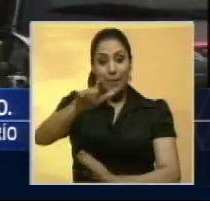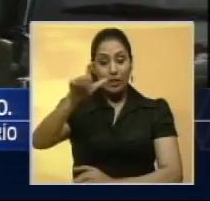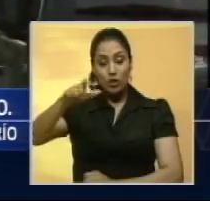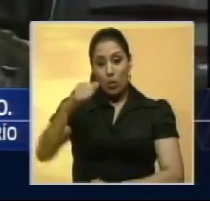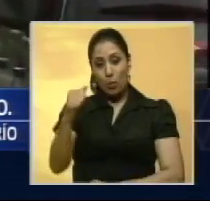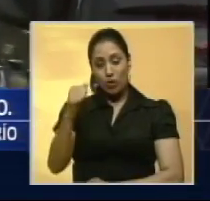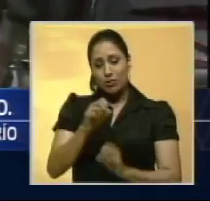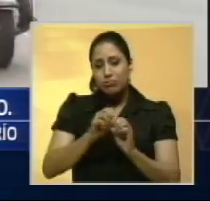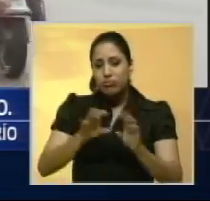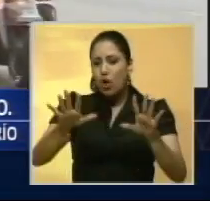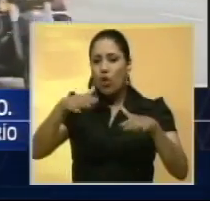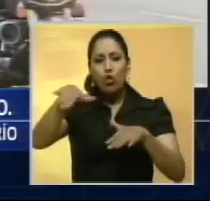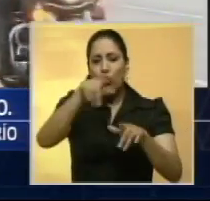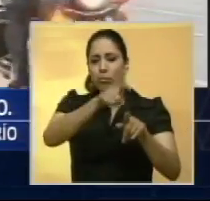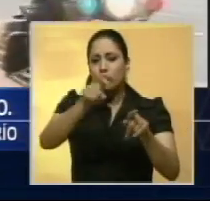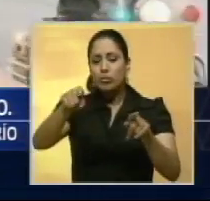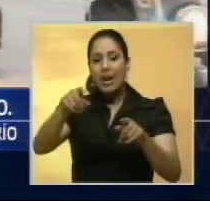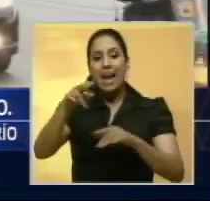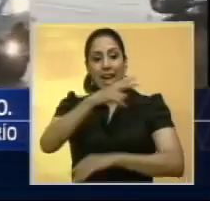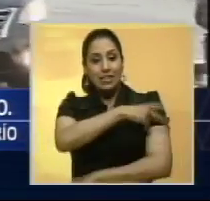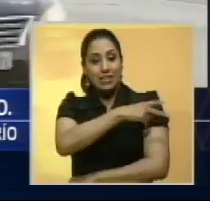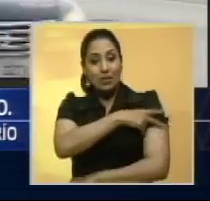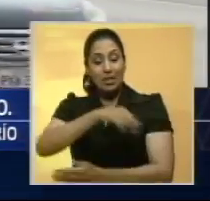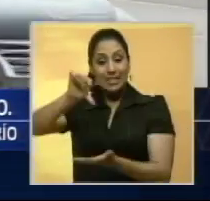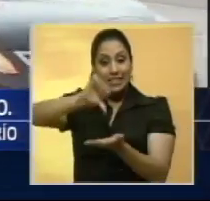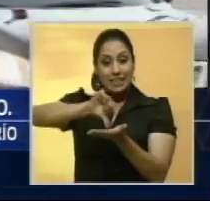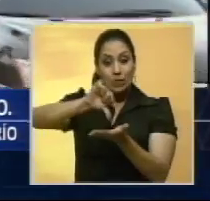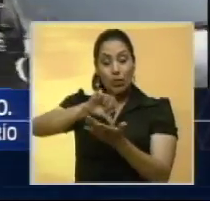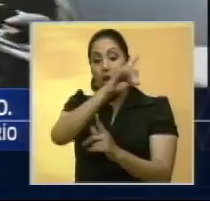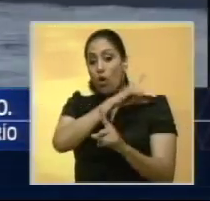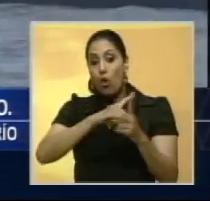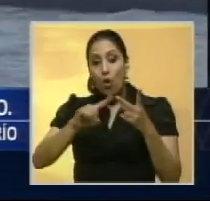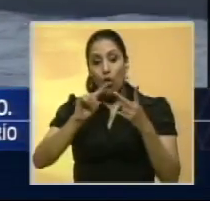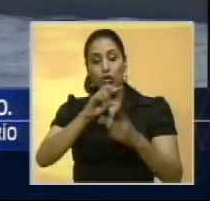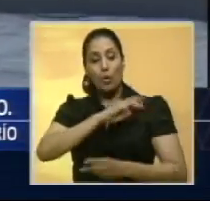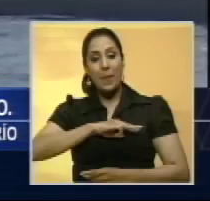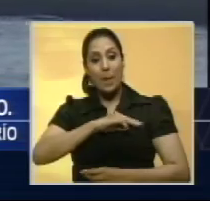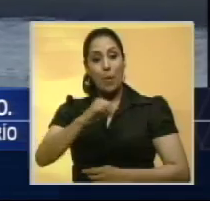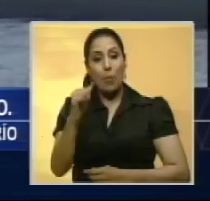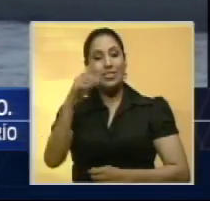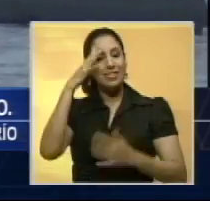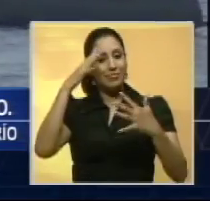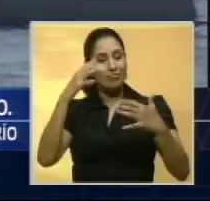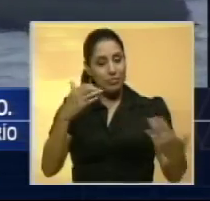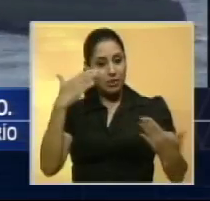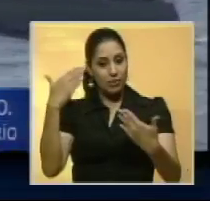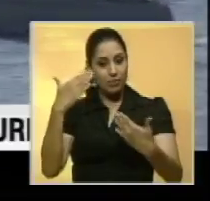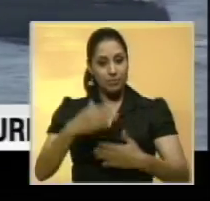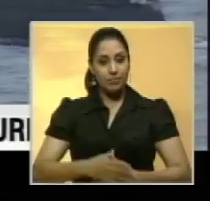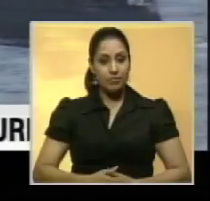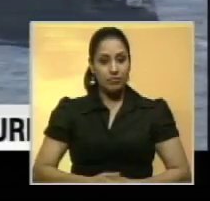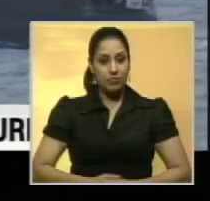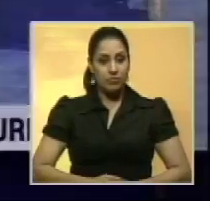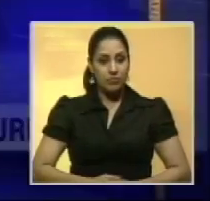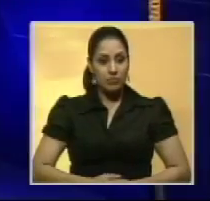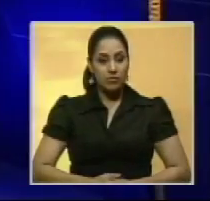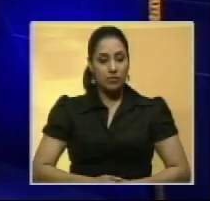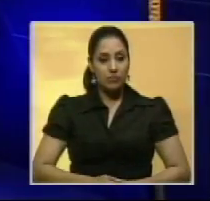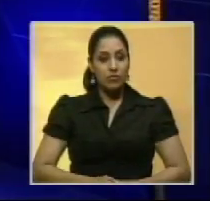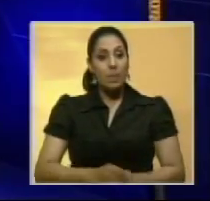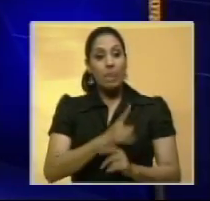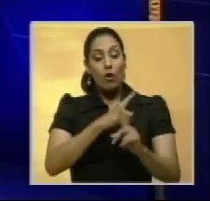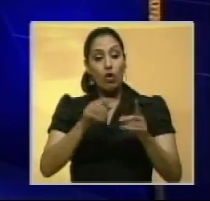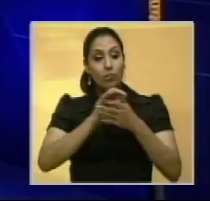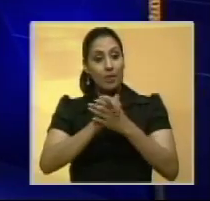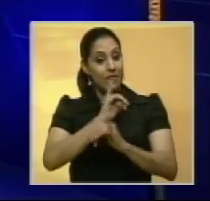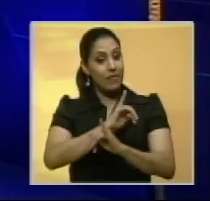serán ubicados en la ciudad de Río, entre los que se incluyen miembros policiales y de las Fuerzas Armadas.